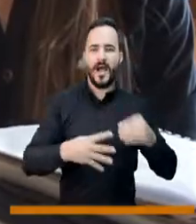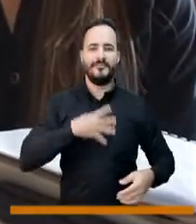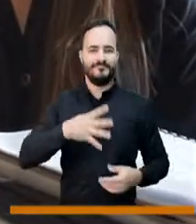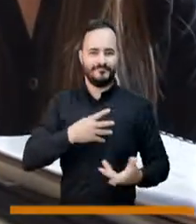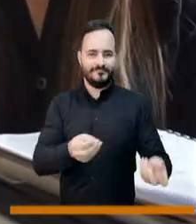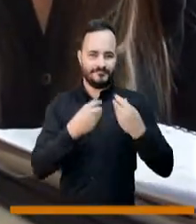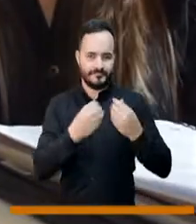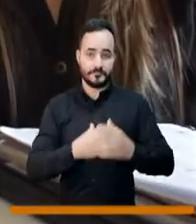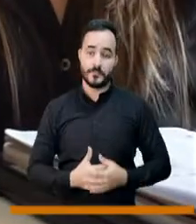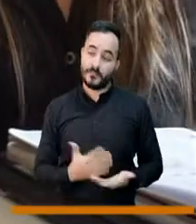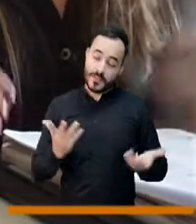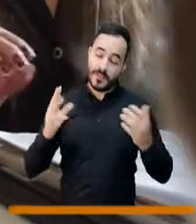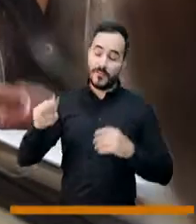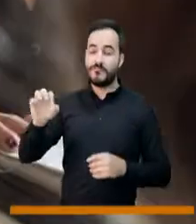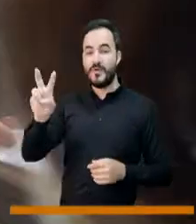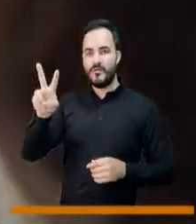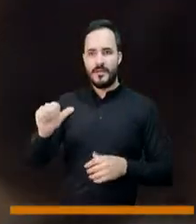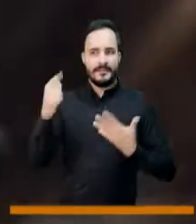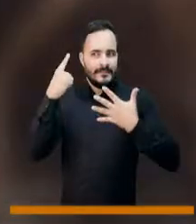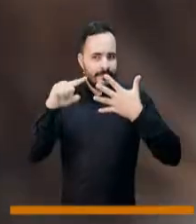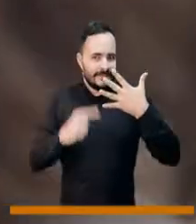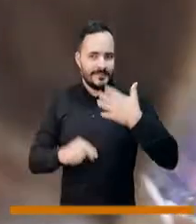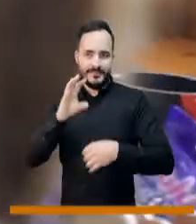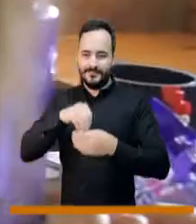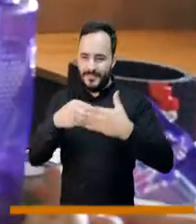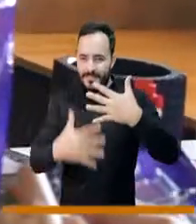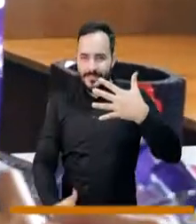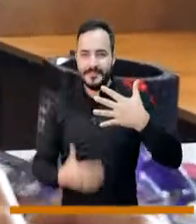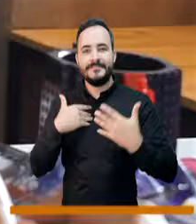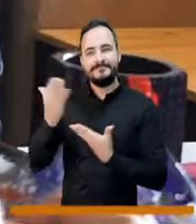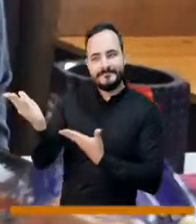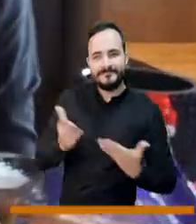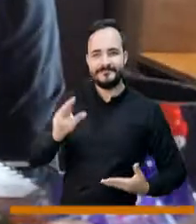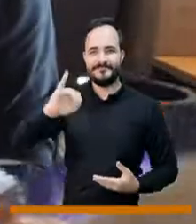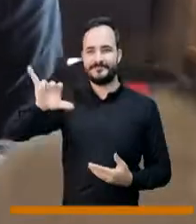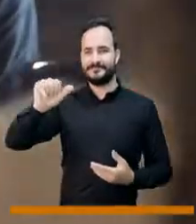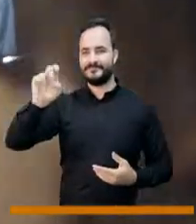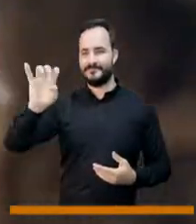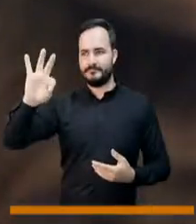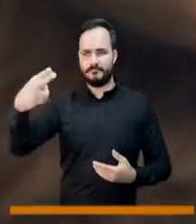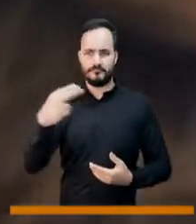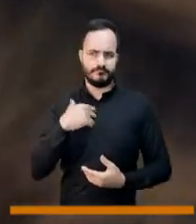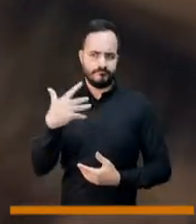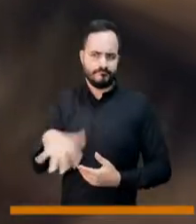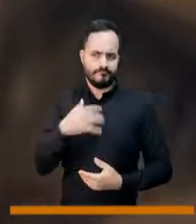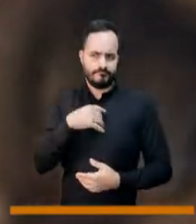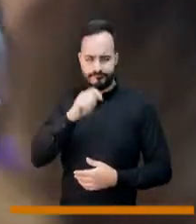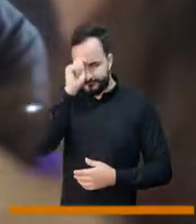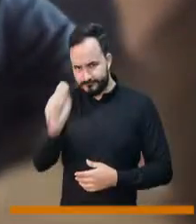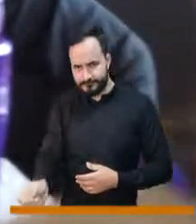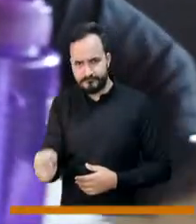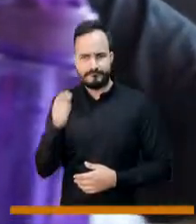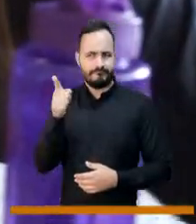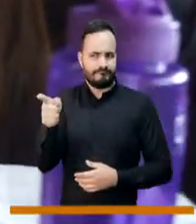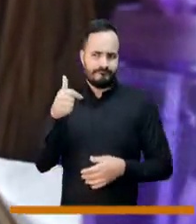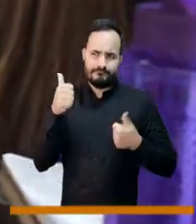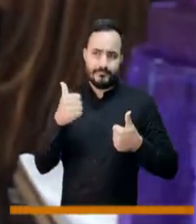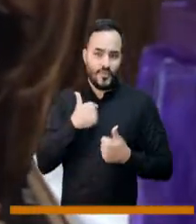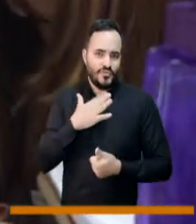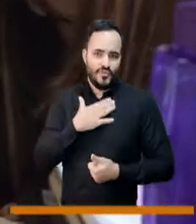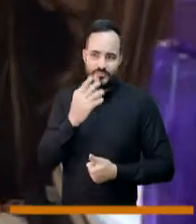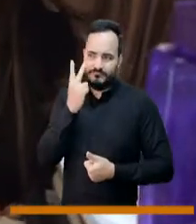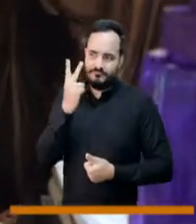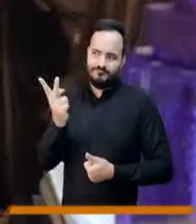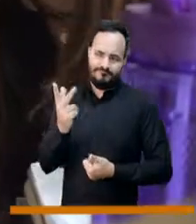MOBA tiene distintas aristas y me gustaría que Janet, que es una maestra que yo admiro mucho, que además es una maestra en comisión, es decir,